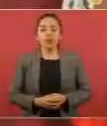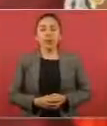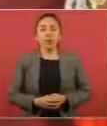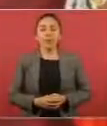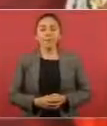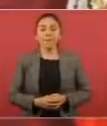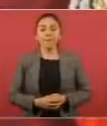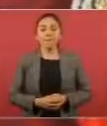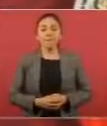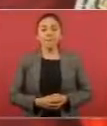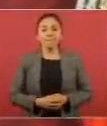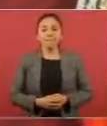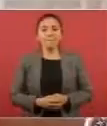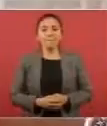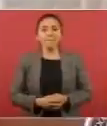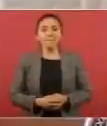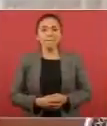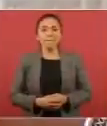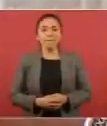proceso de